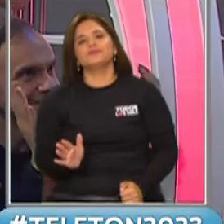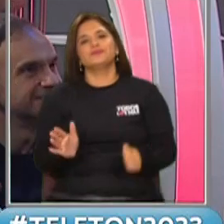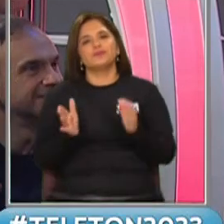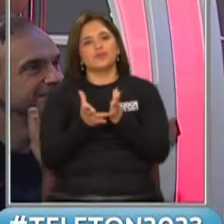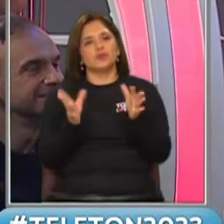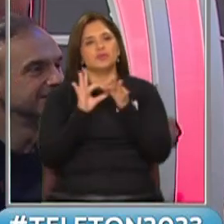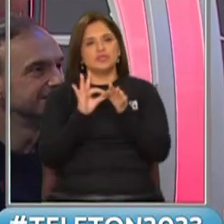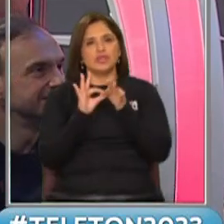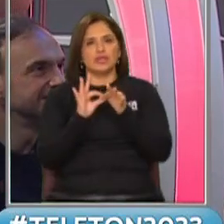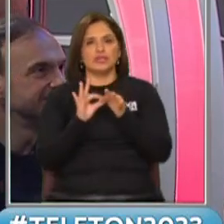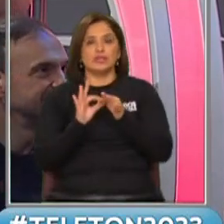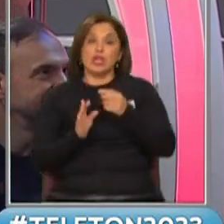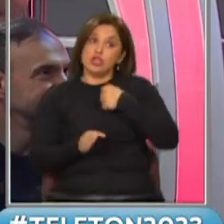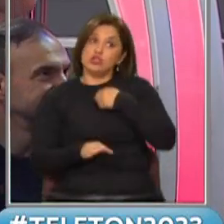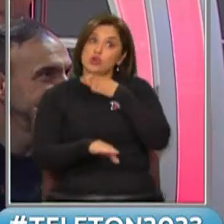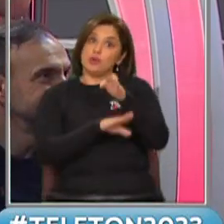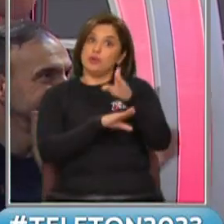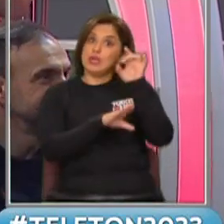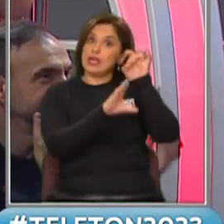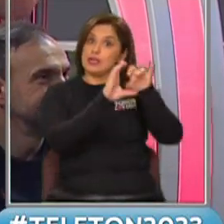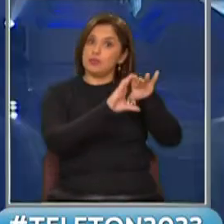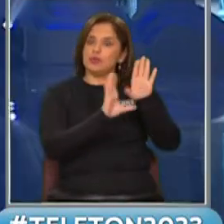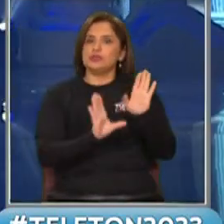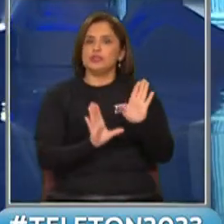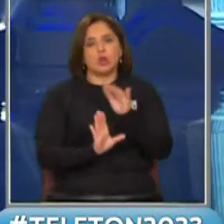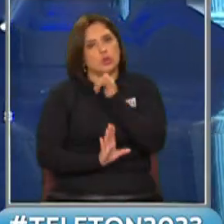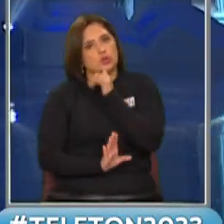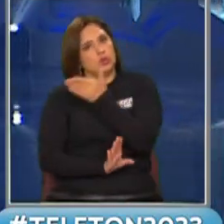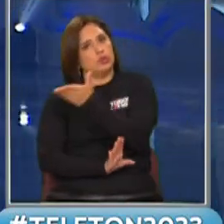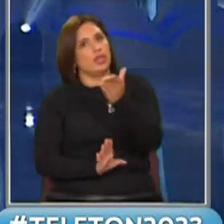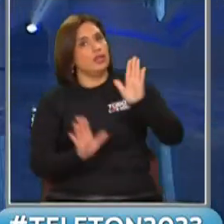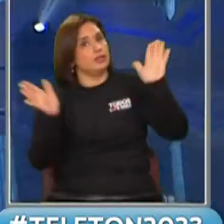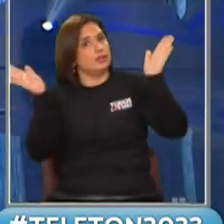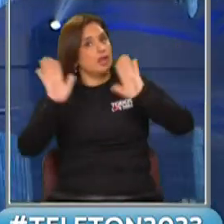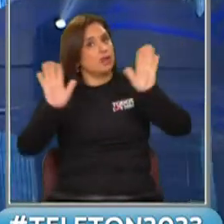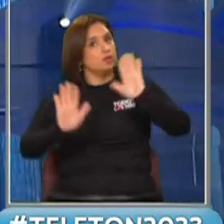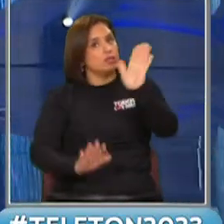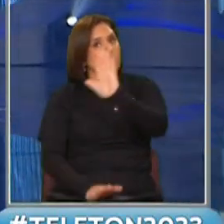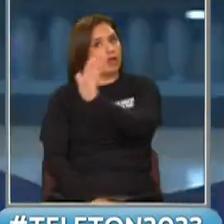amig usted chao yo me voy a depositar ch